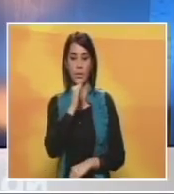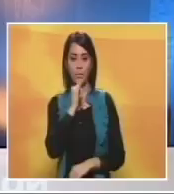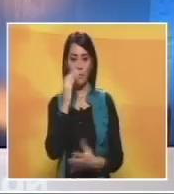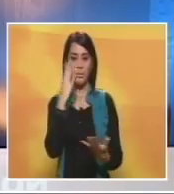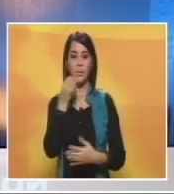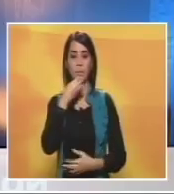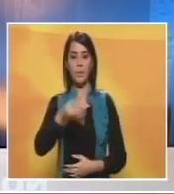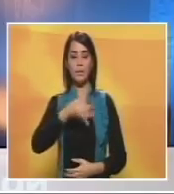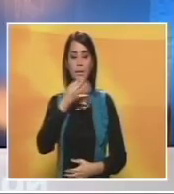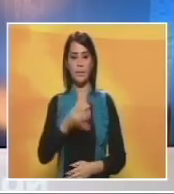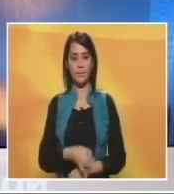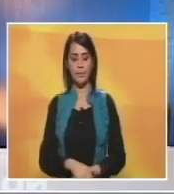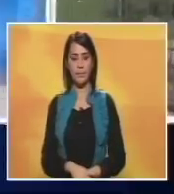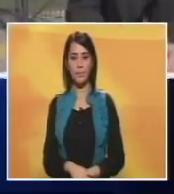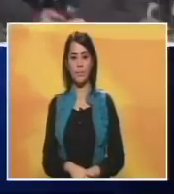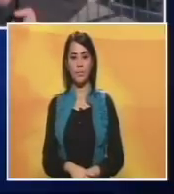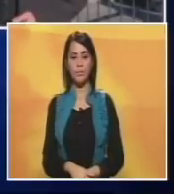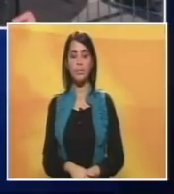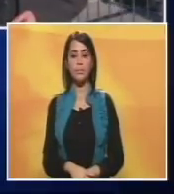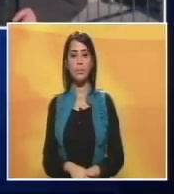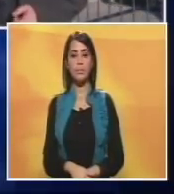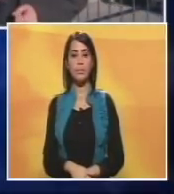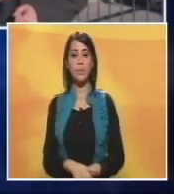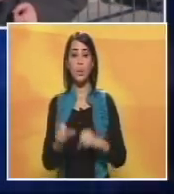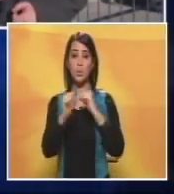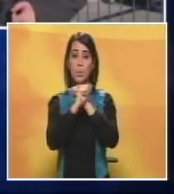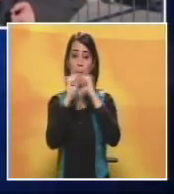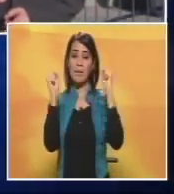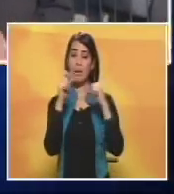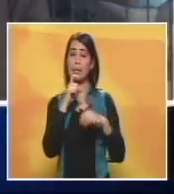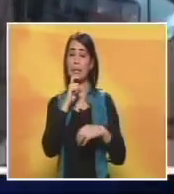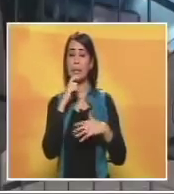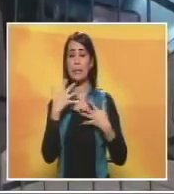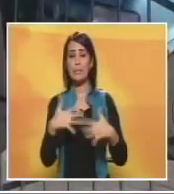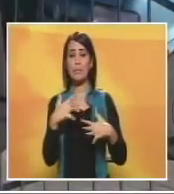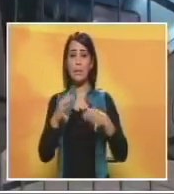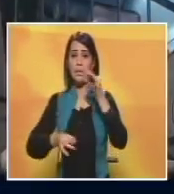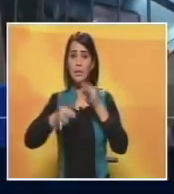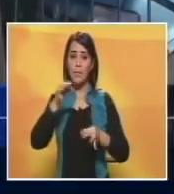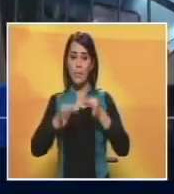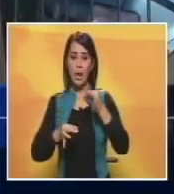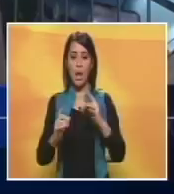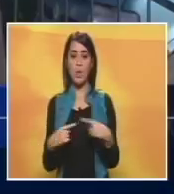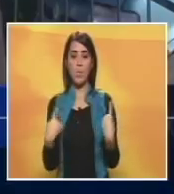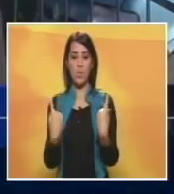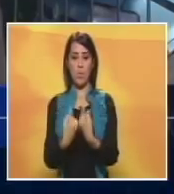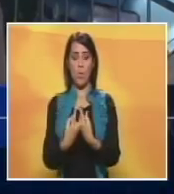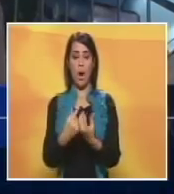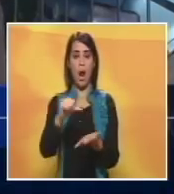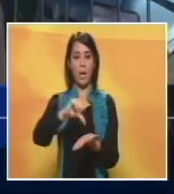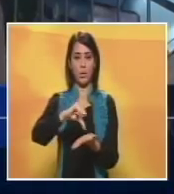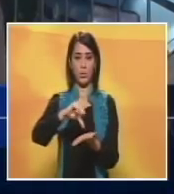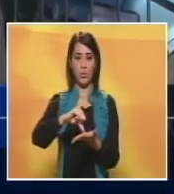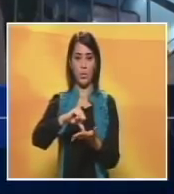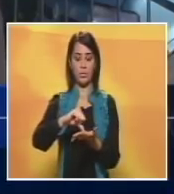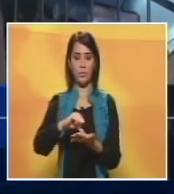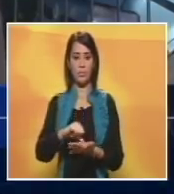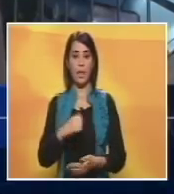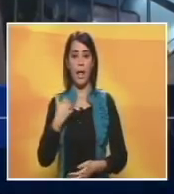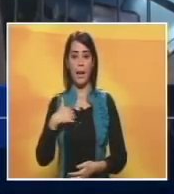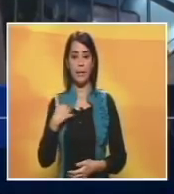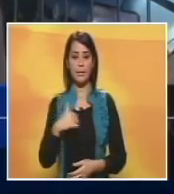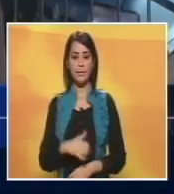detalles. Adelante, te escuchamos. Una mañana muy intensa en los tribunales federales de Comodoro Pi, aquí en la ciudad de Buenos